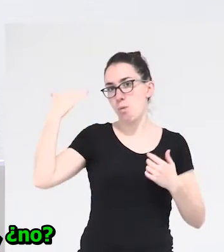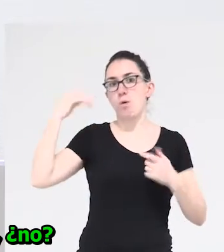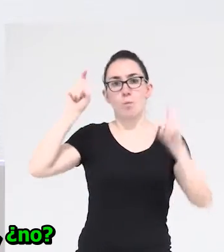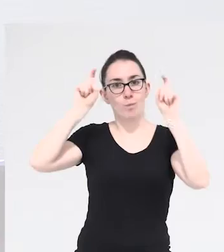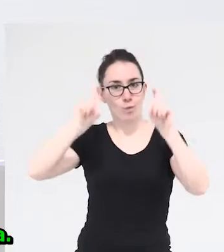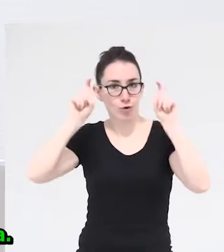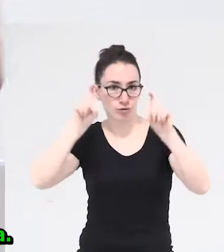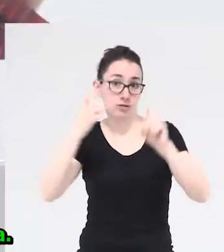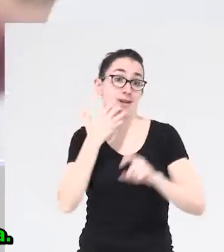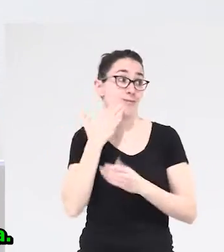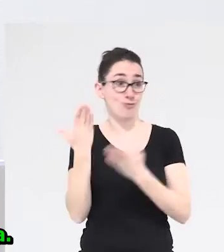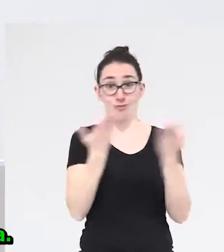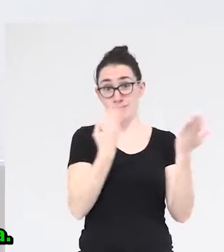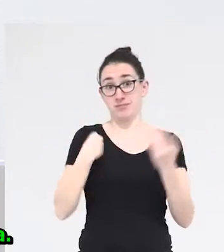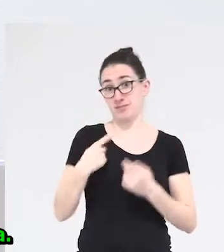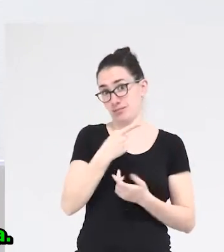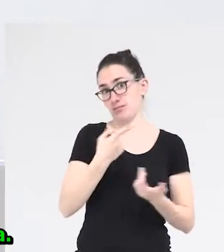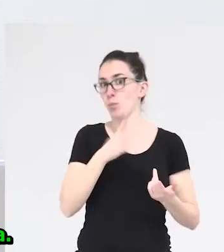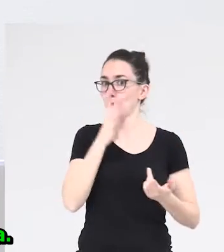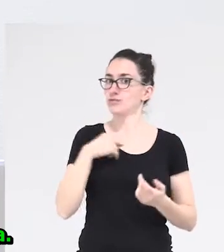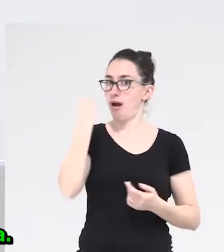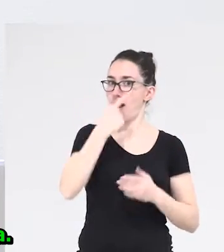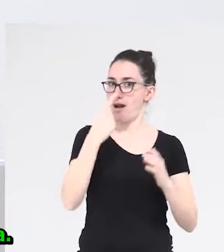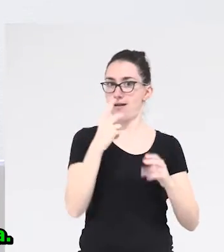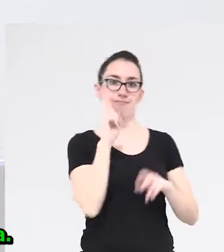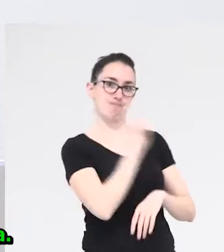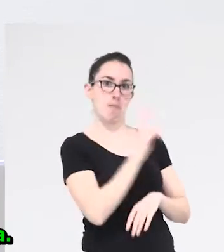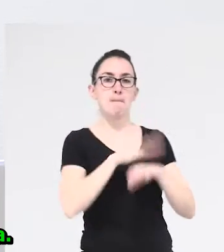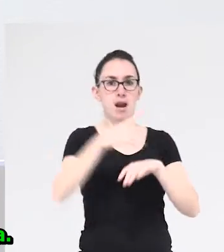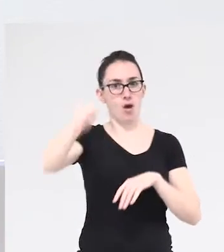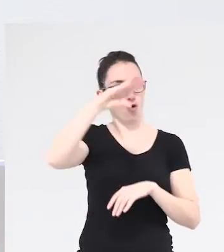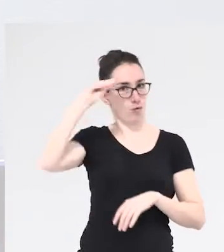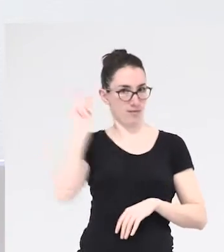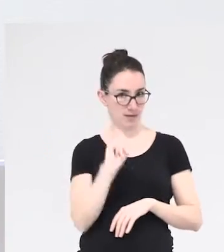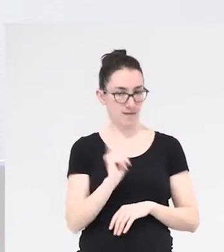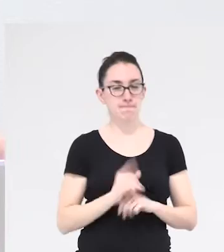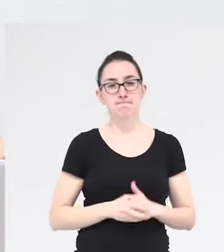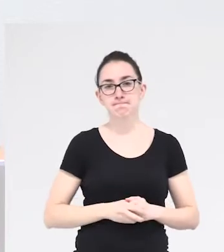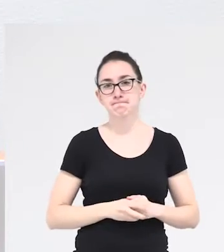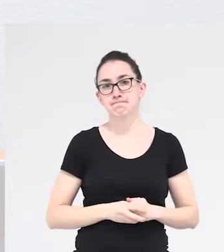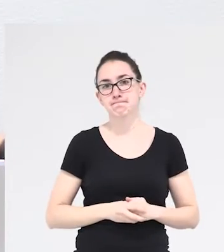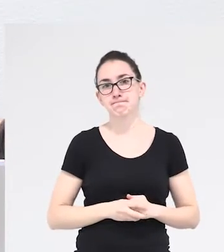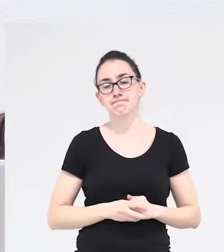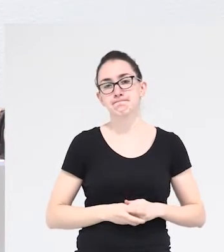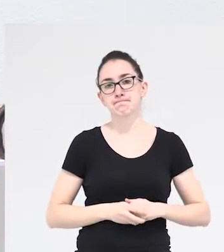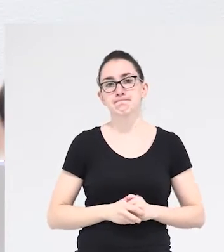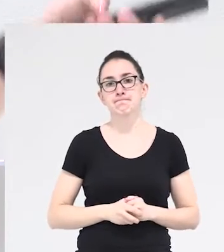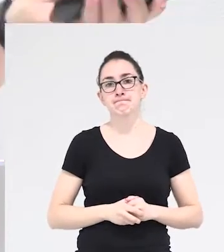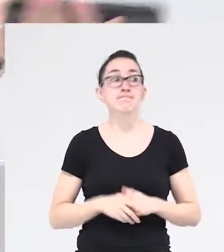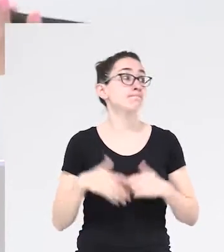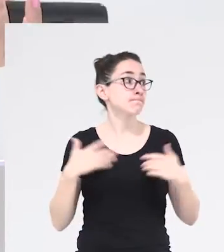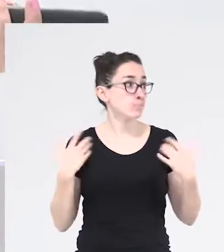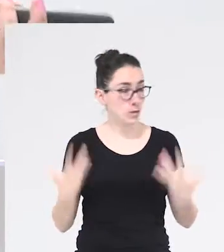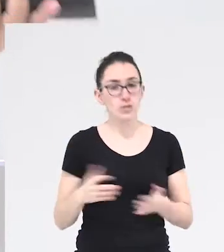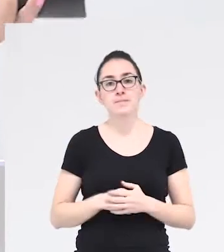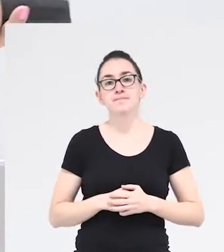maestras como Audre Lorde, ¿no? Entonces, ahí su cara, para que no se nos pierda de vista. Pues,